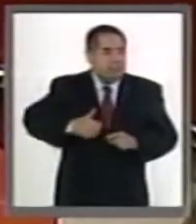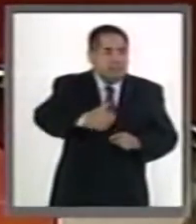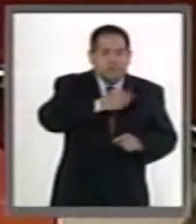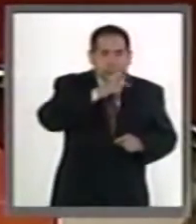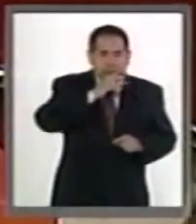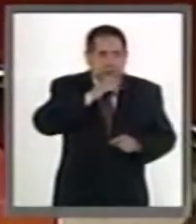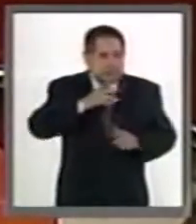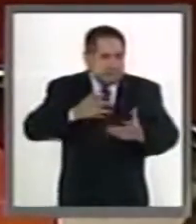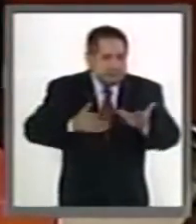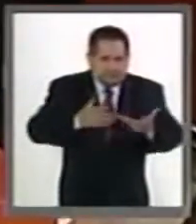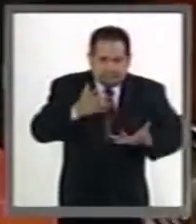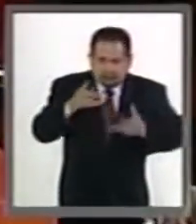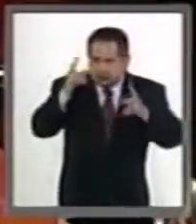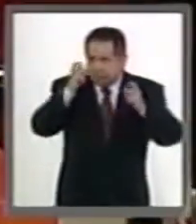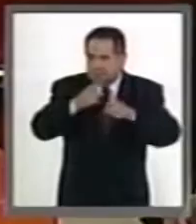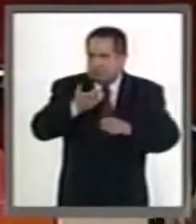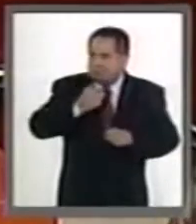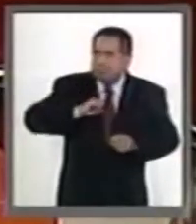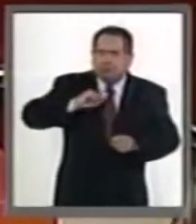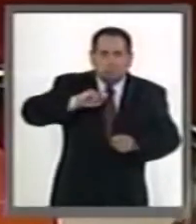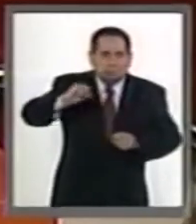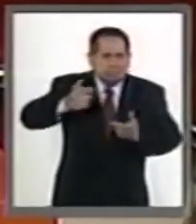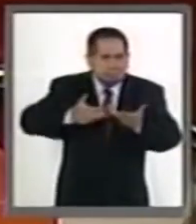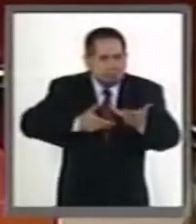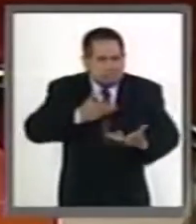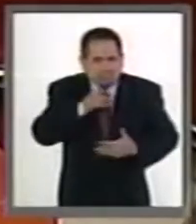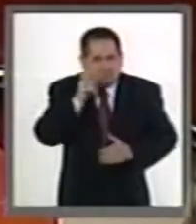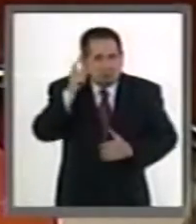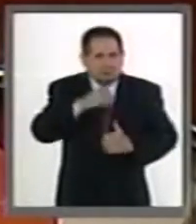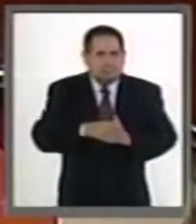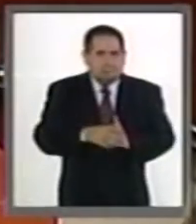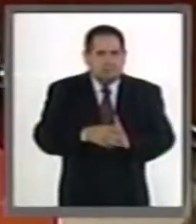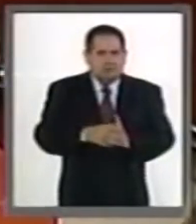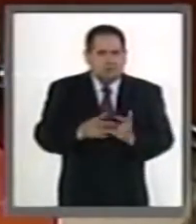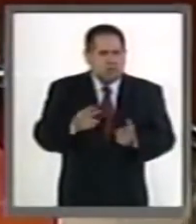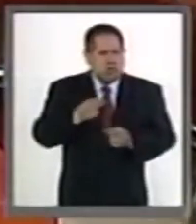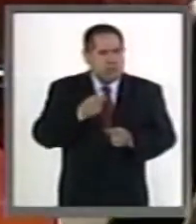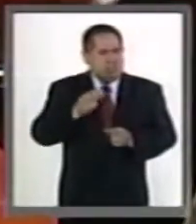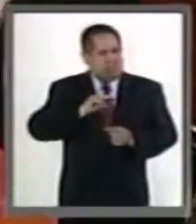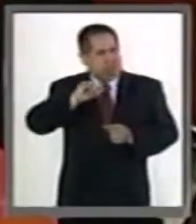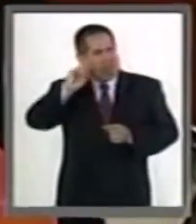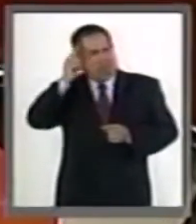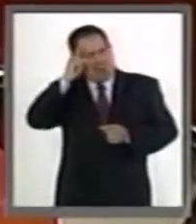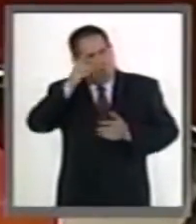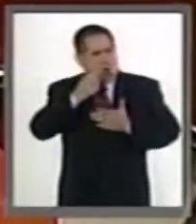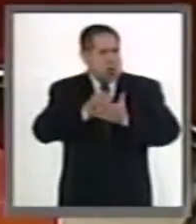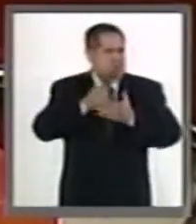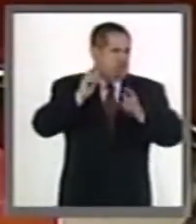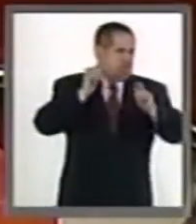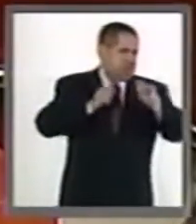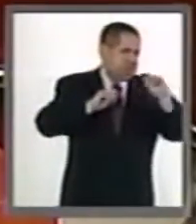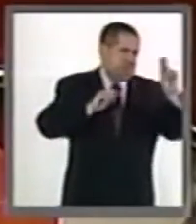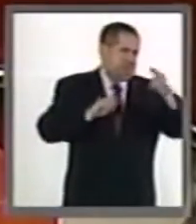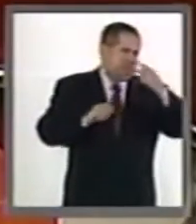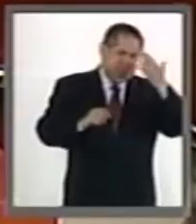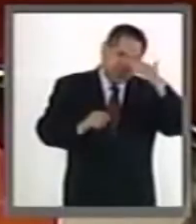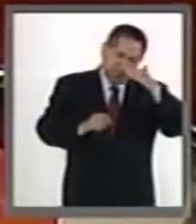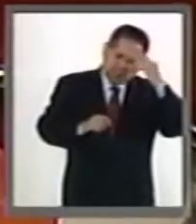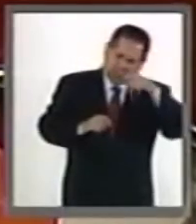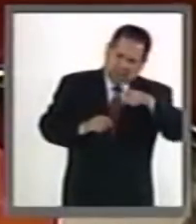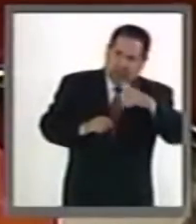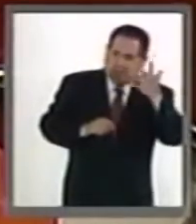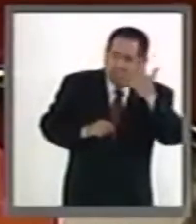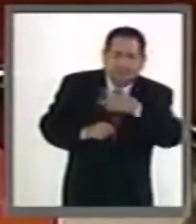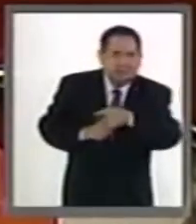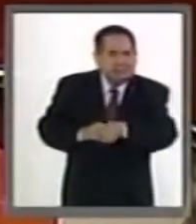para cada madre de familia. Hoy no se necesita un alto grado académico en economía para saber que la proyección